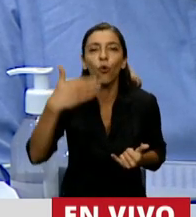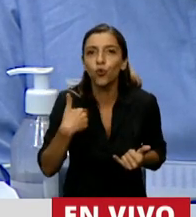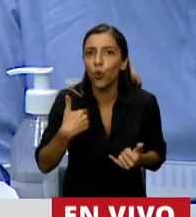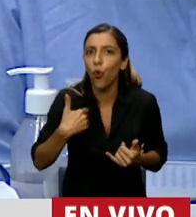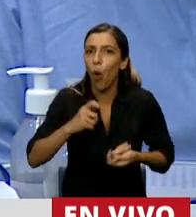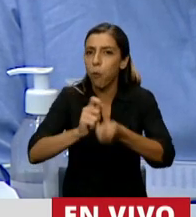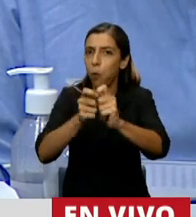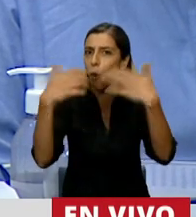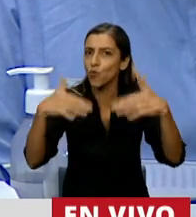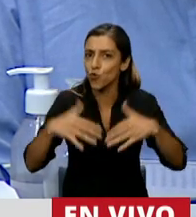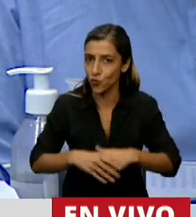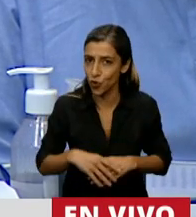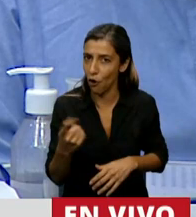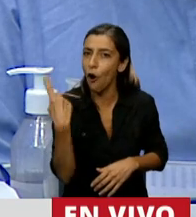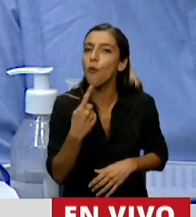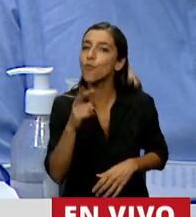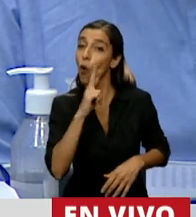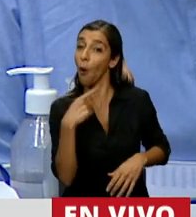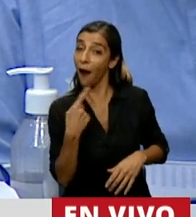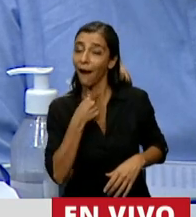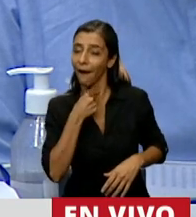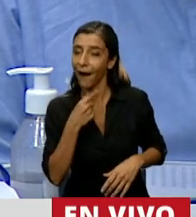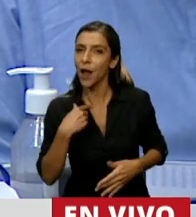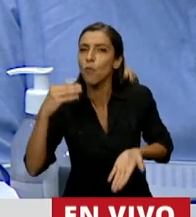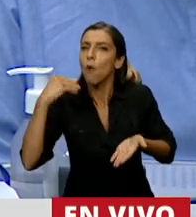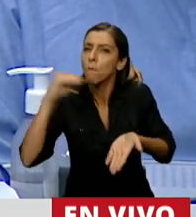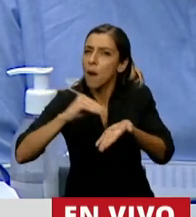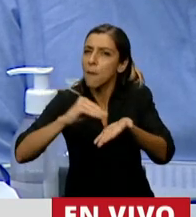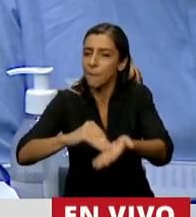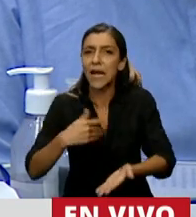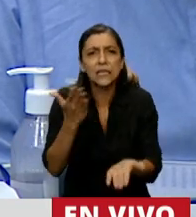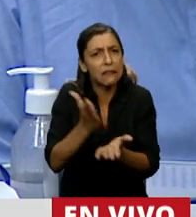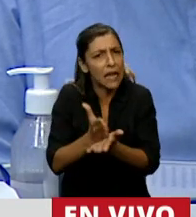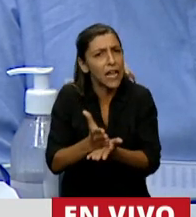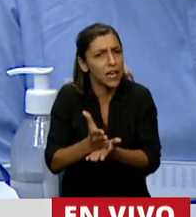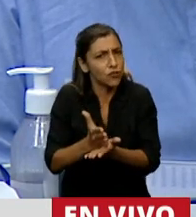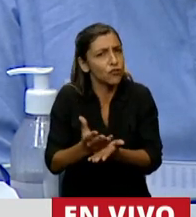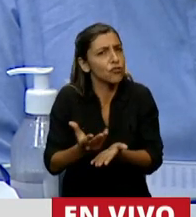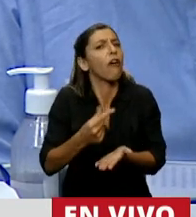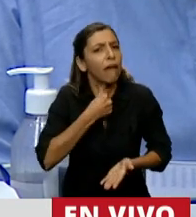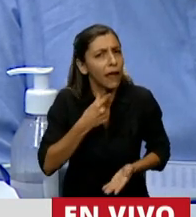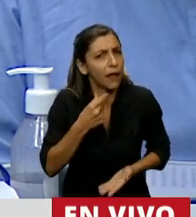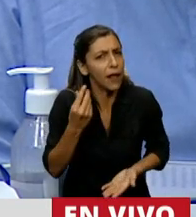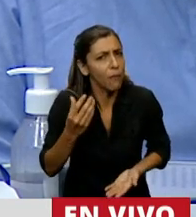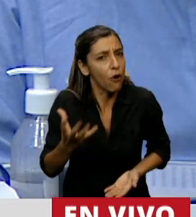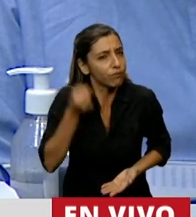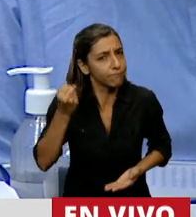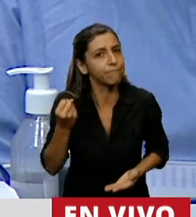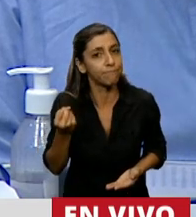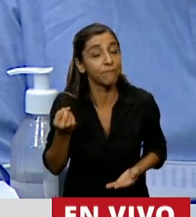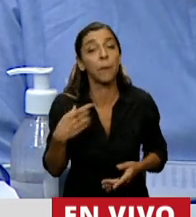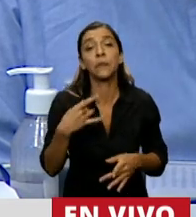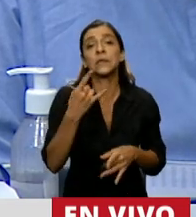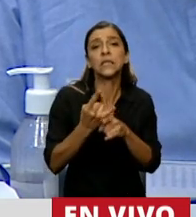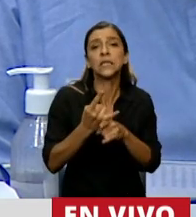banderas y reivindicaciones que queremos las mujeres que se conviertan en derechos y en leyes. Pero si siempre vamos a